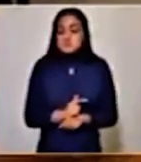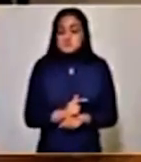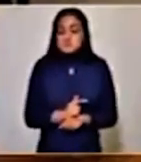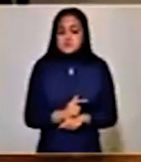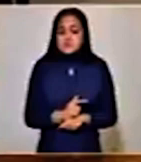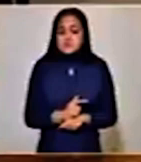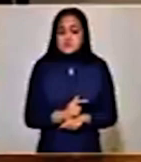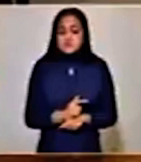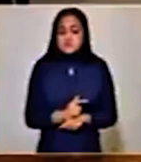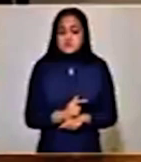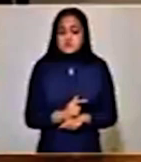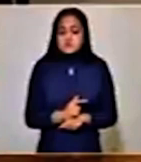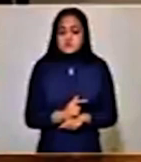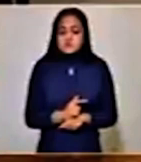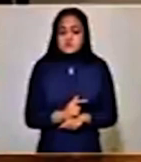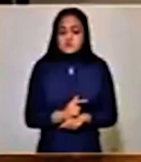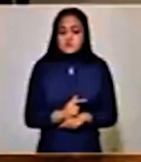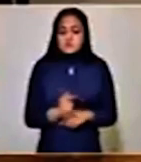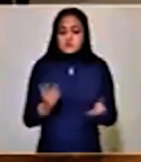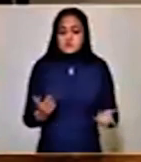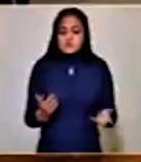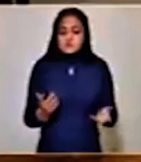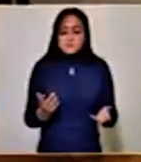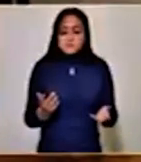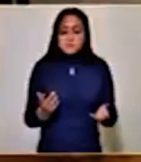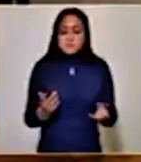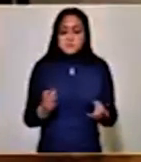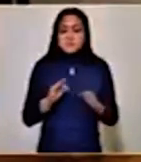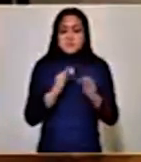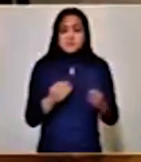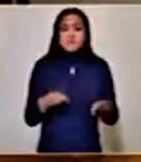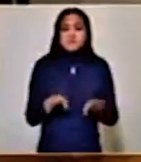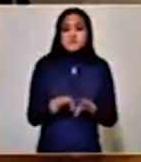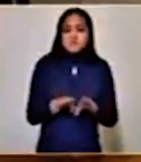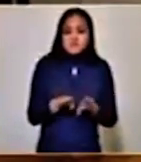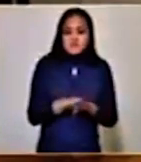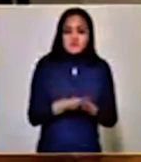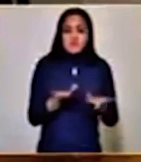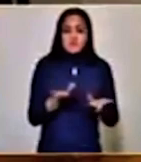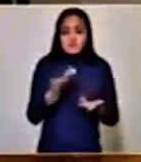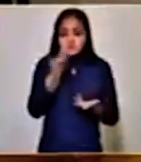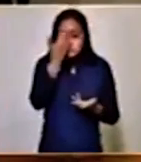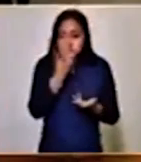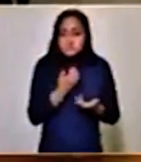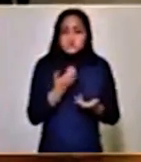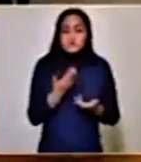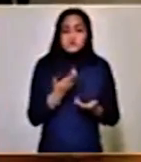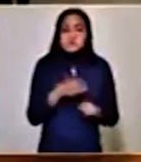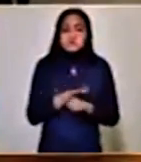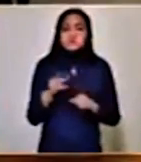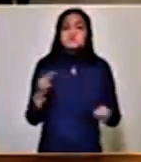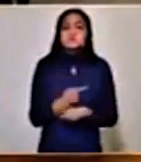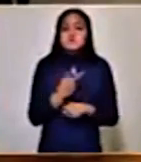encontrar formas de y razones de qué es lo que está ocurriendo